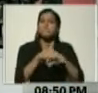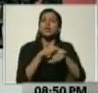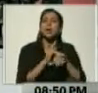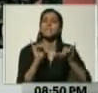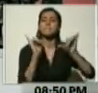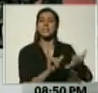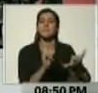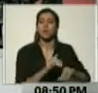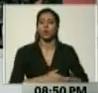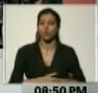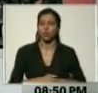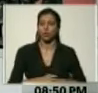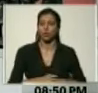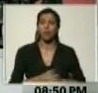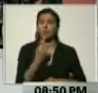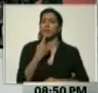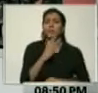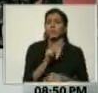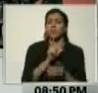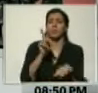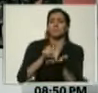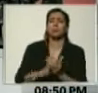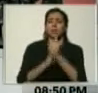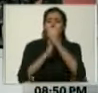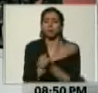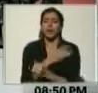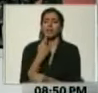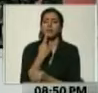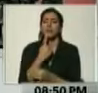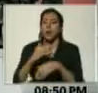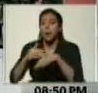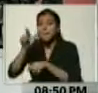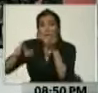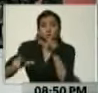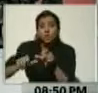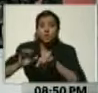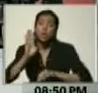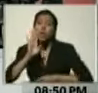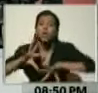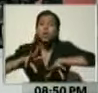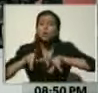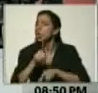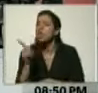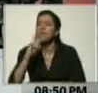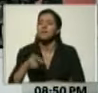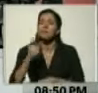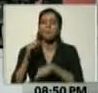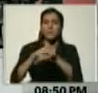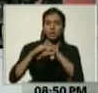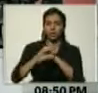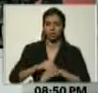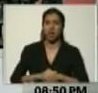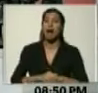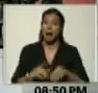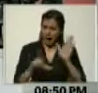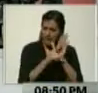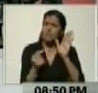llegan, salen diciendo, no, que no hay, ahí no hay perdón para los corruptos. No, es que ahí no debe haber perdón para los corruptos. En la ley